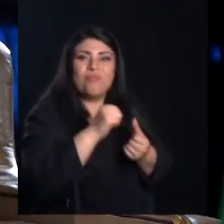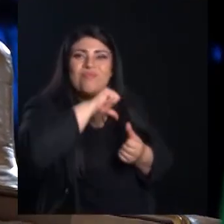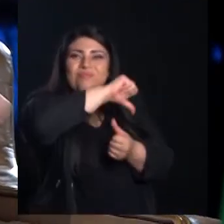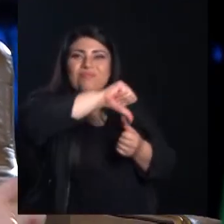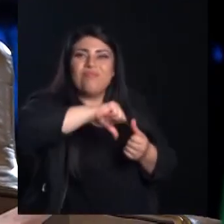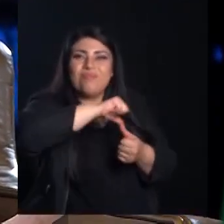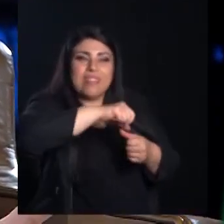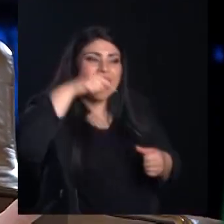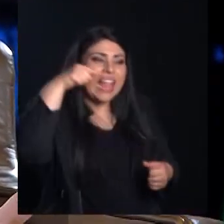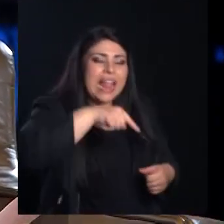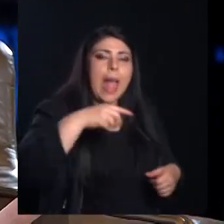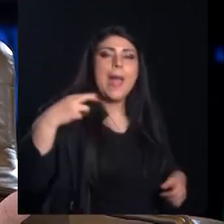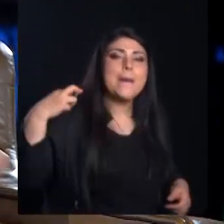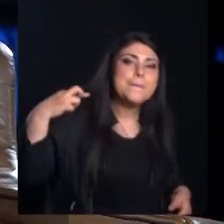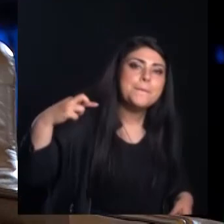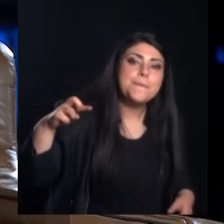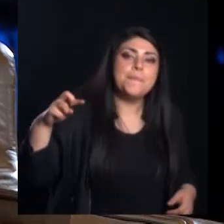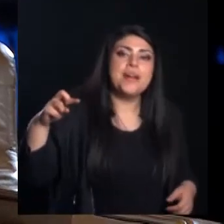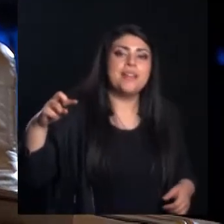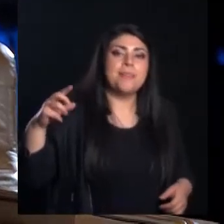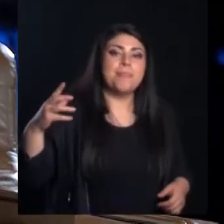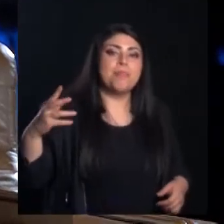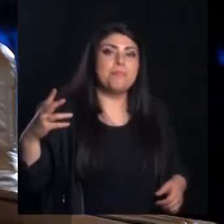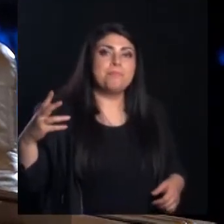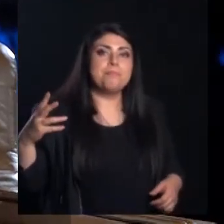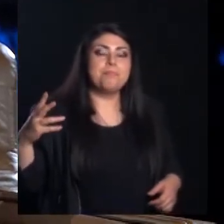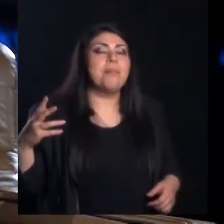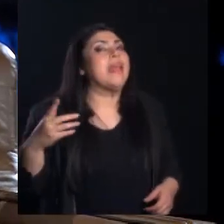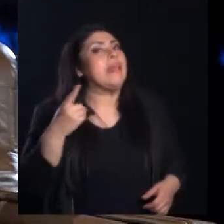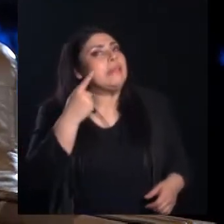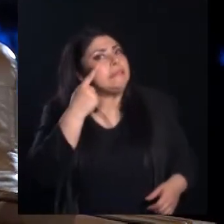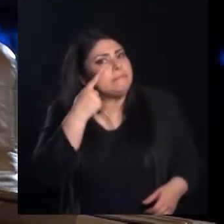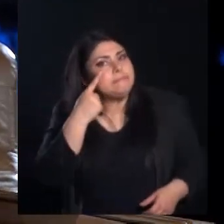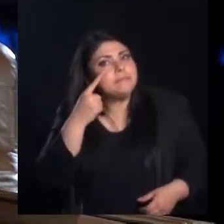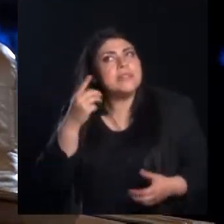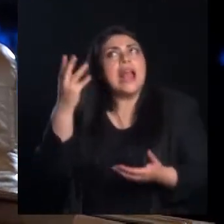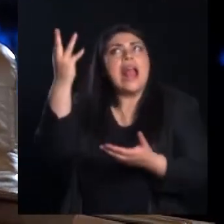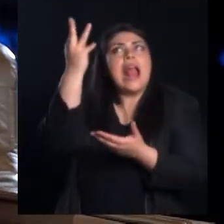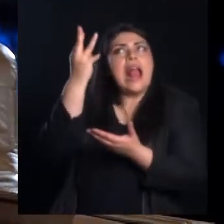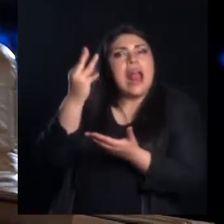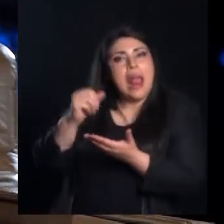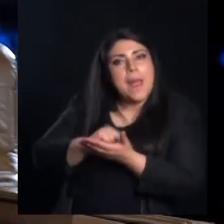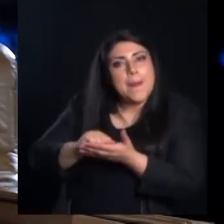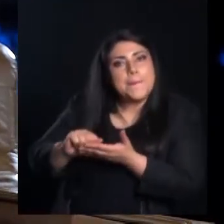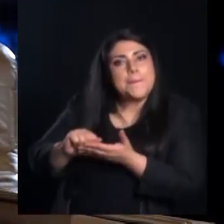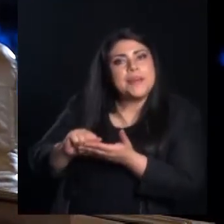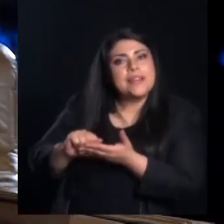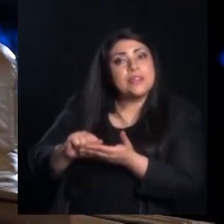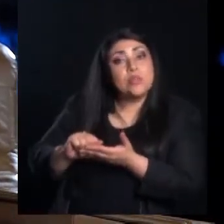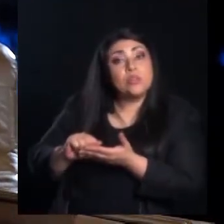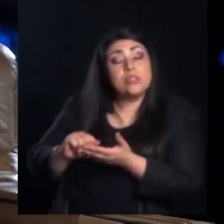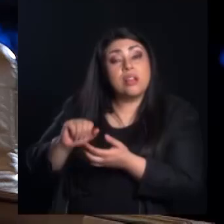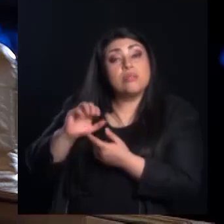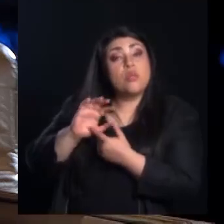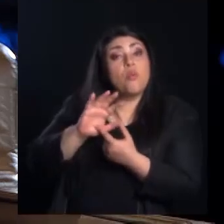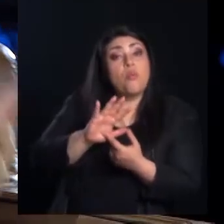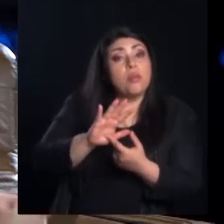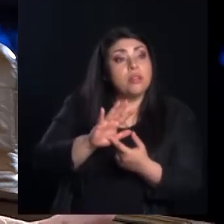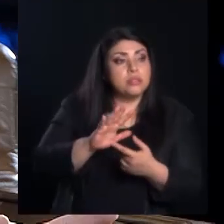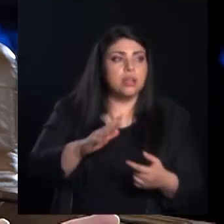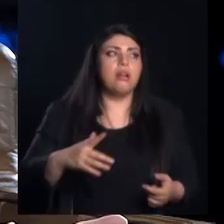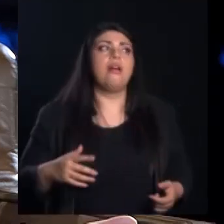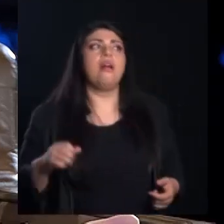demuestra lo que el espíritu santo puede hacer si obedecemos a la instrucción que fue dada